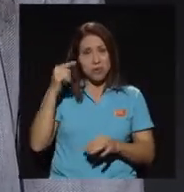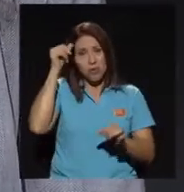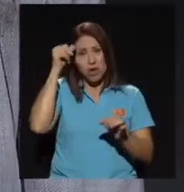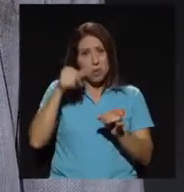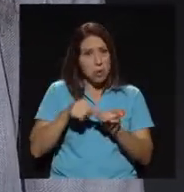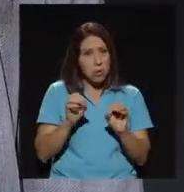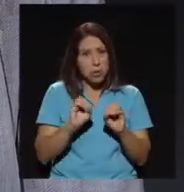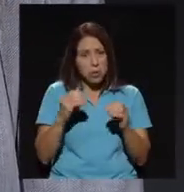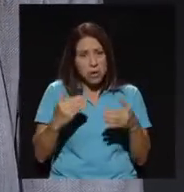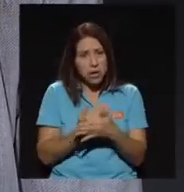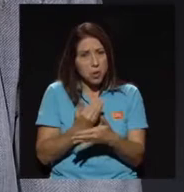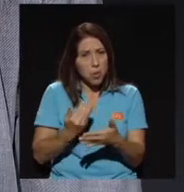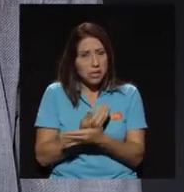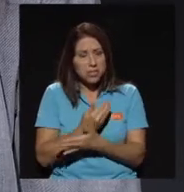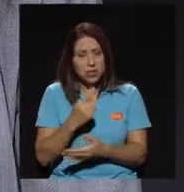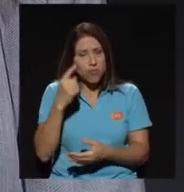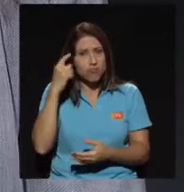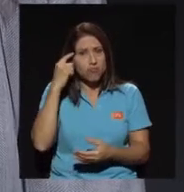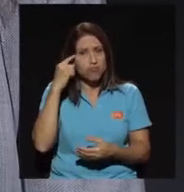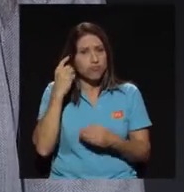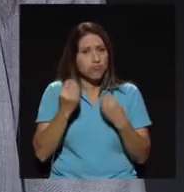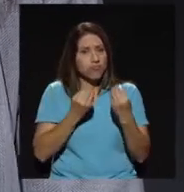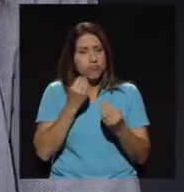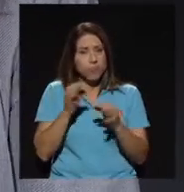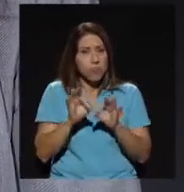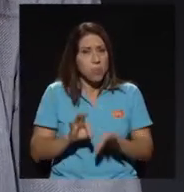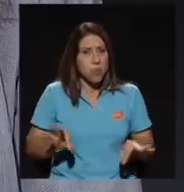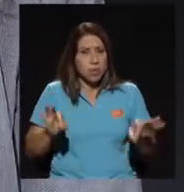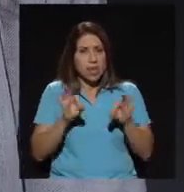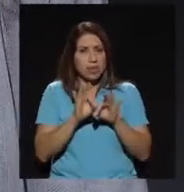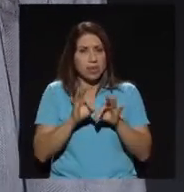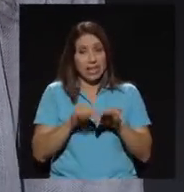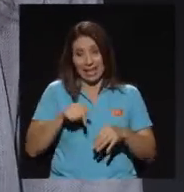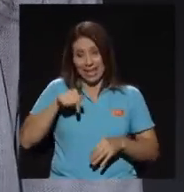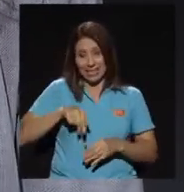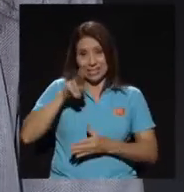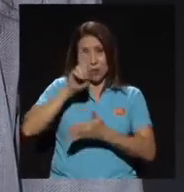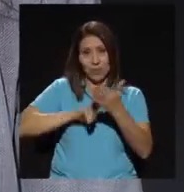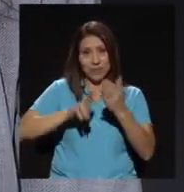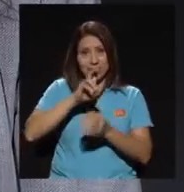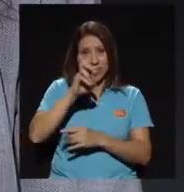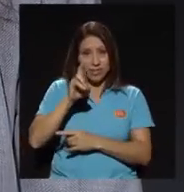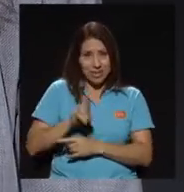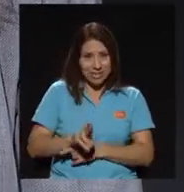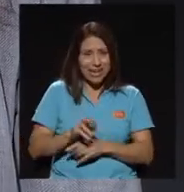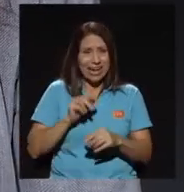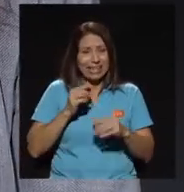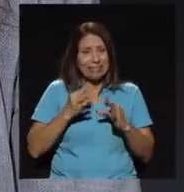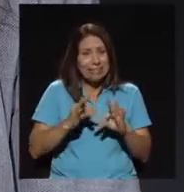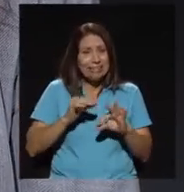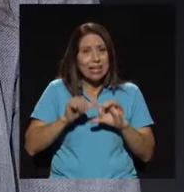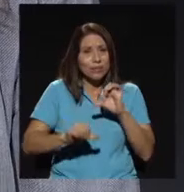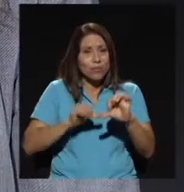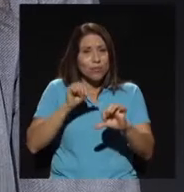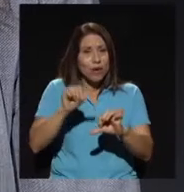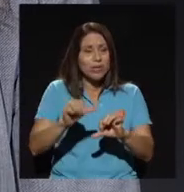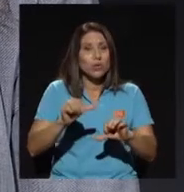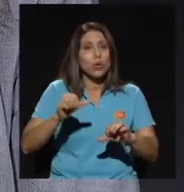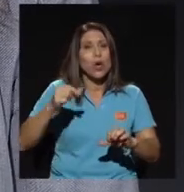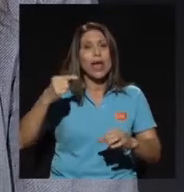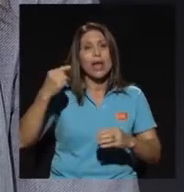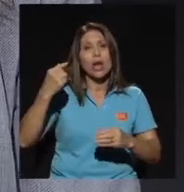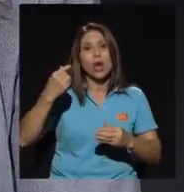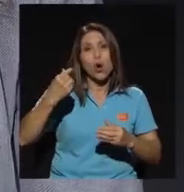muy importante en la oferta académica. No, hubo un esfuerzo de esta Universidad de Costa Rica en la sede de Golfito por instalar la carrera